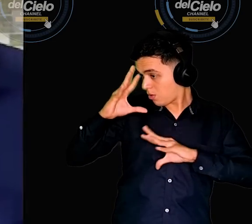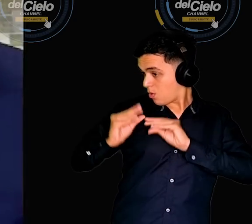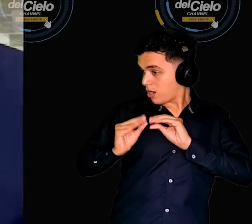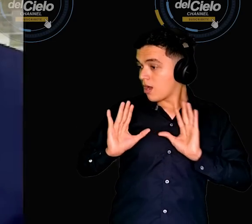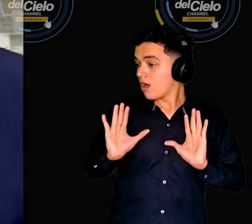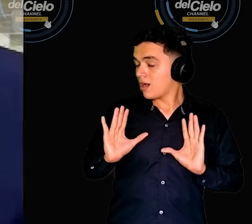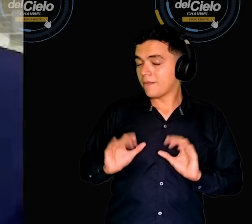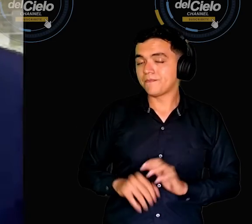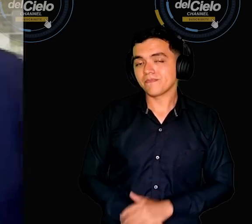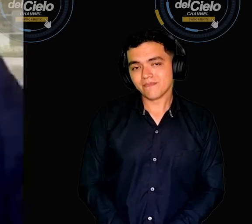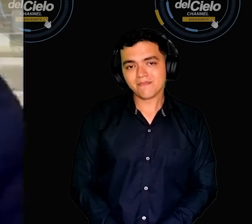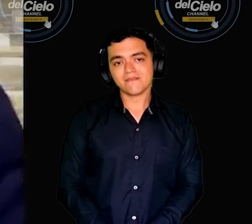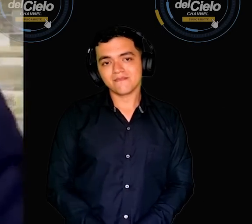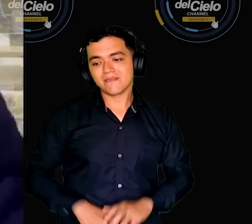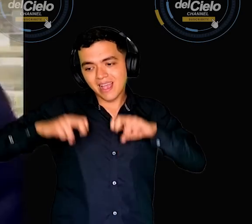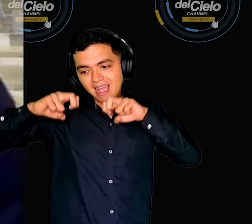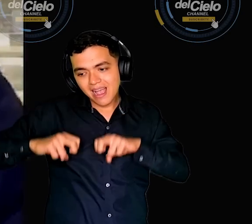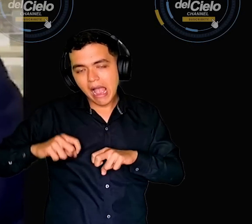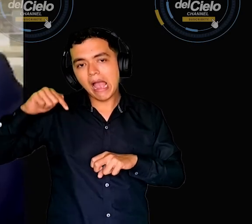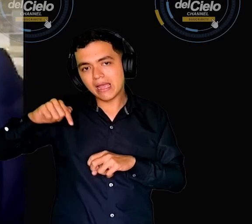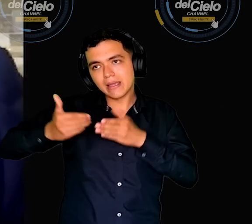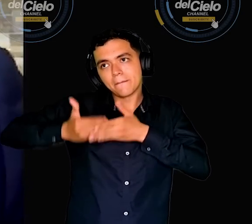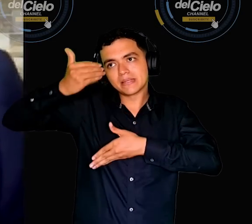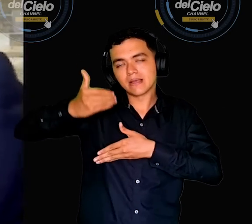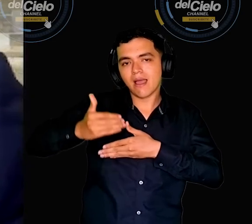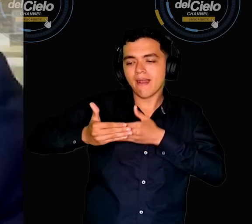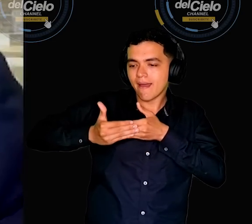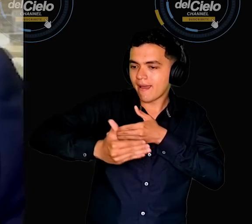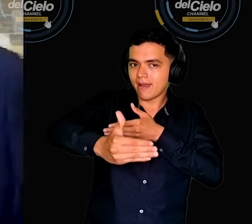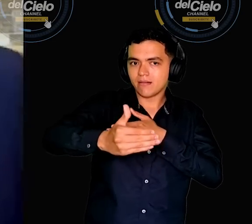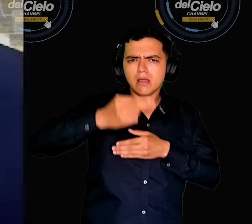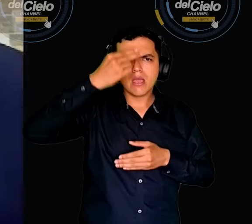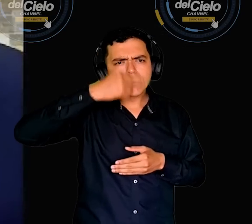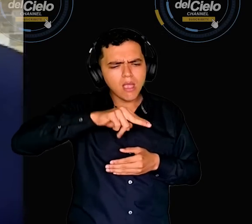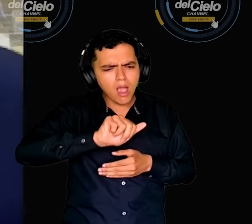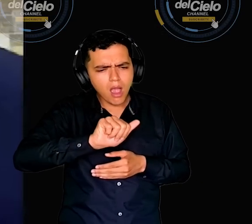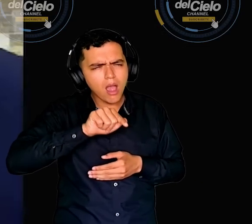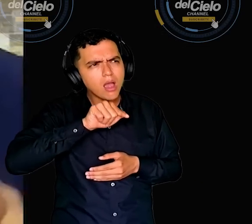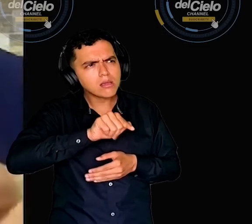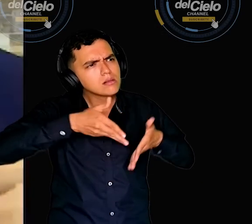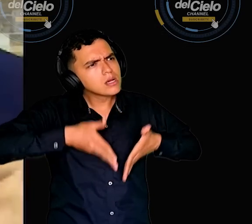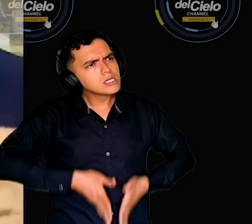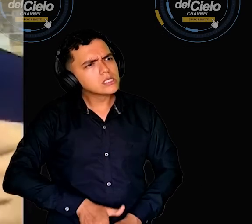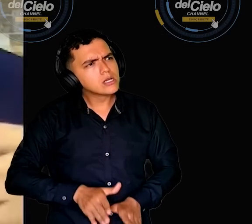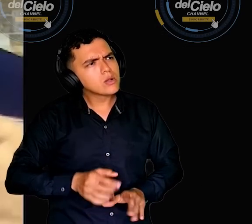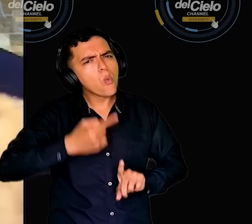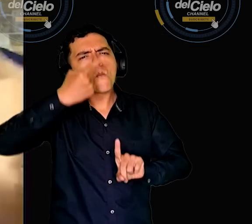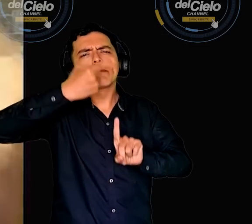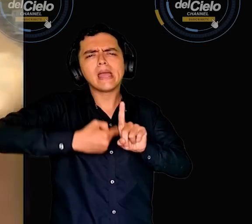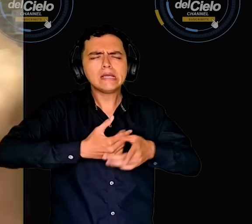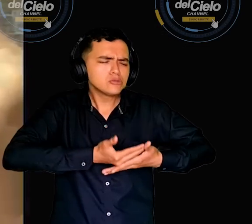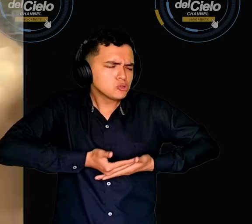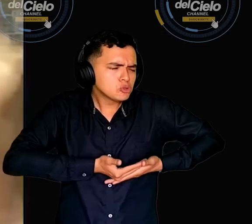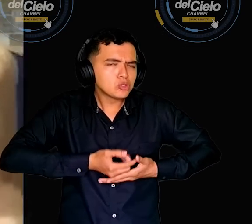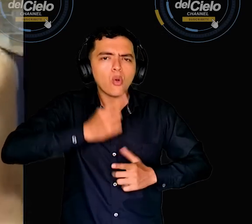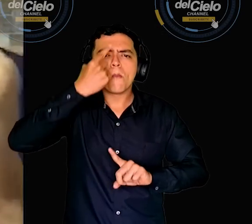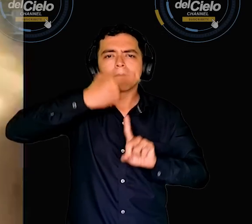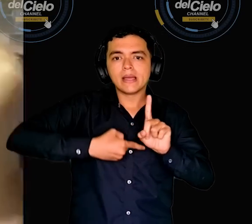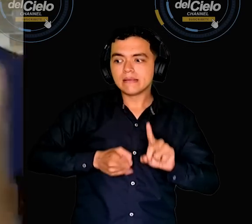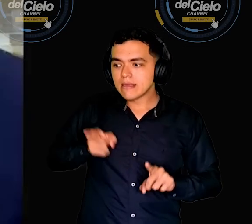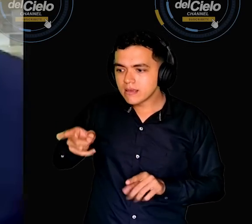vida. Porque los niños nacen en la casa. Yo me acuerdo cuando nació mi primera